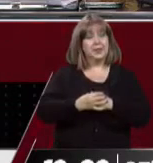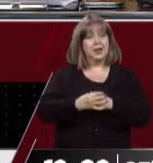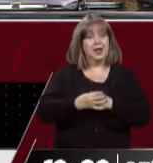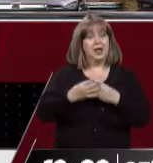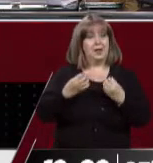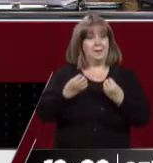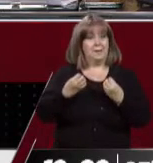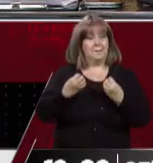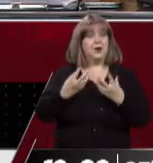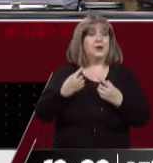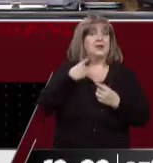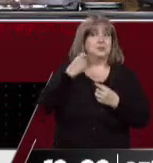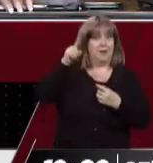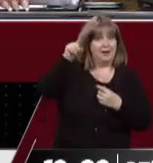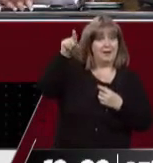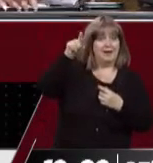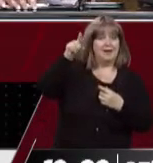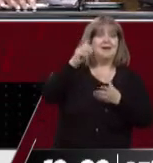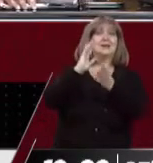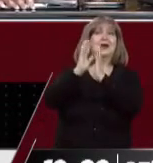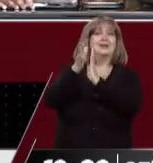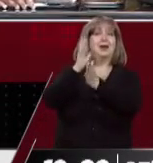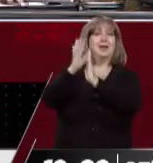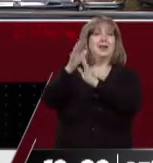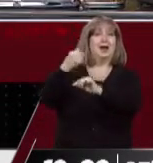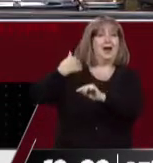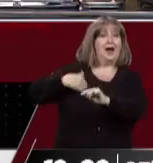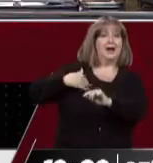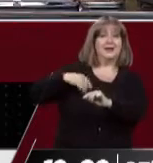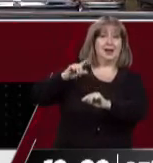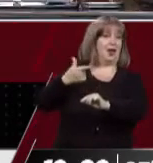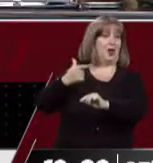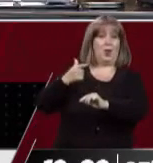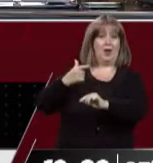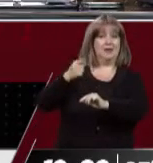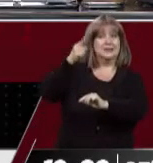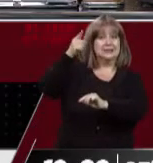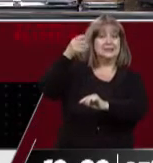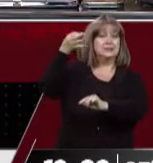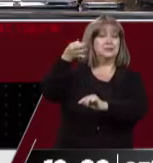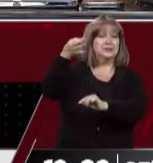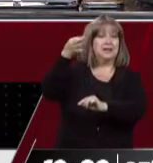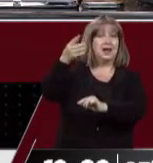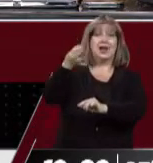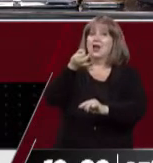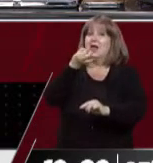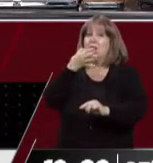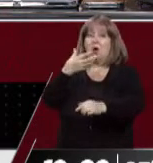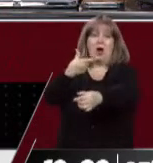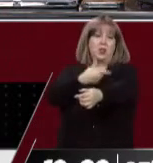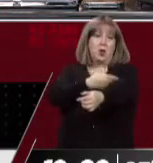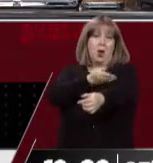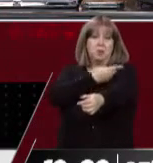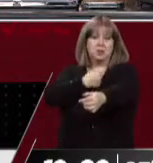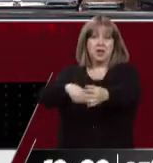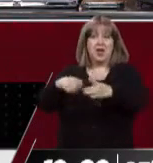Básicamente porque allá en España hay un tratamiento que acá en Argentina no lo hay. Uh-huh. Es una droga que no disponemos en